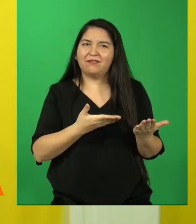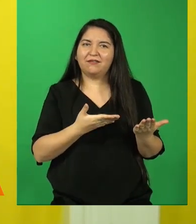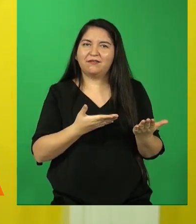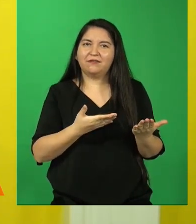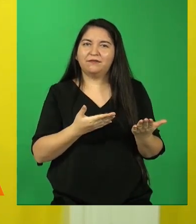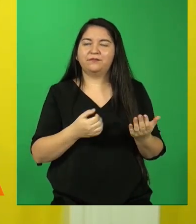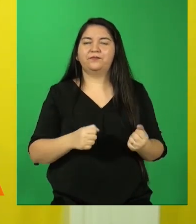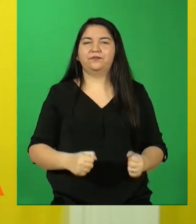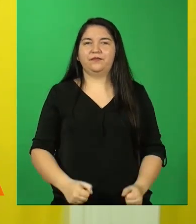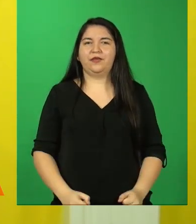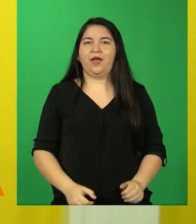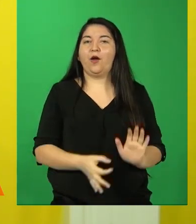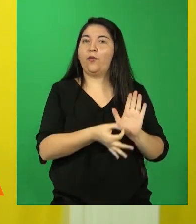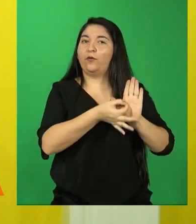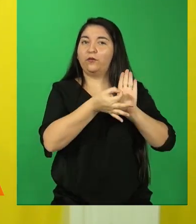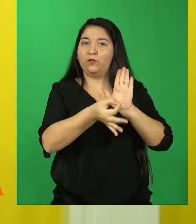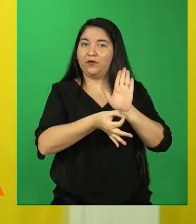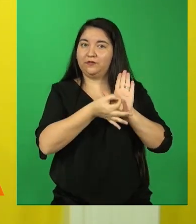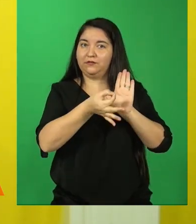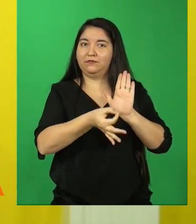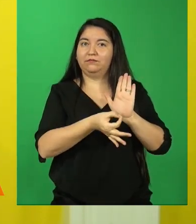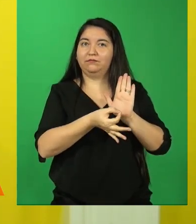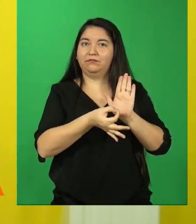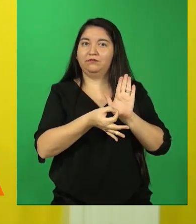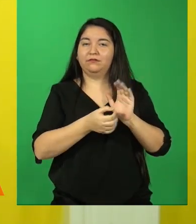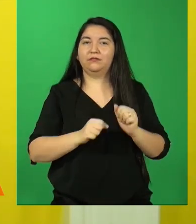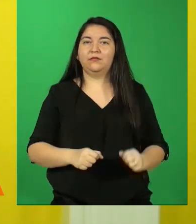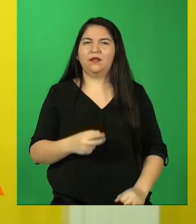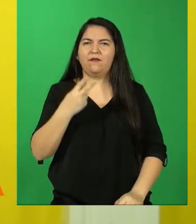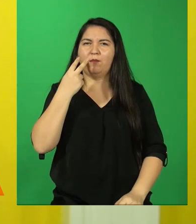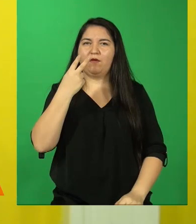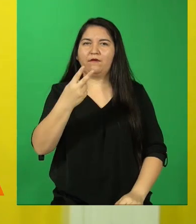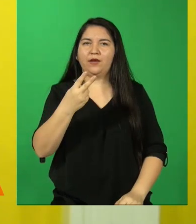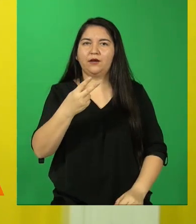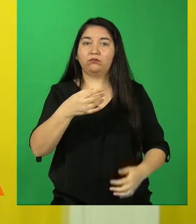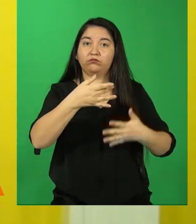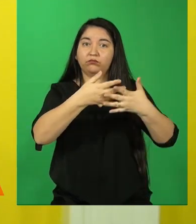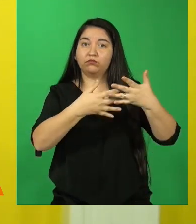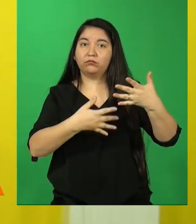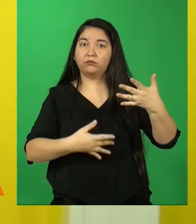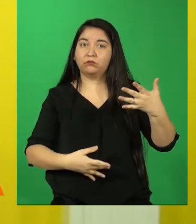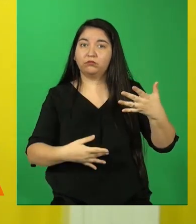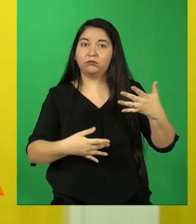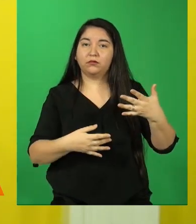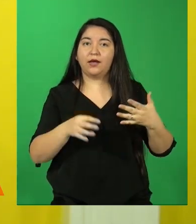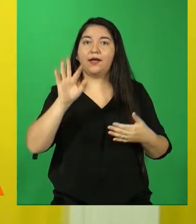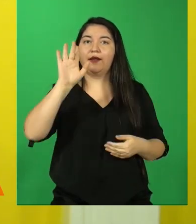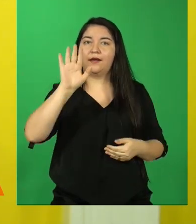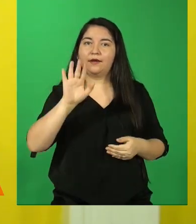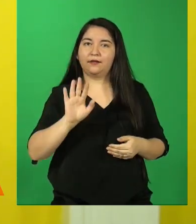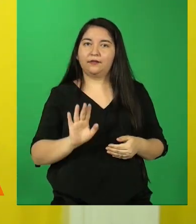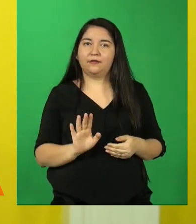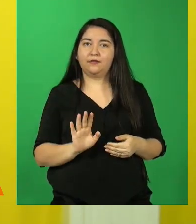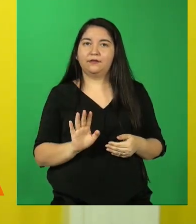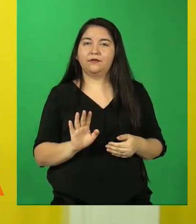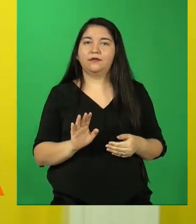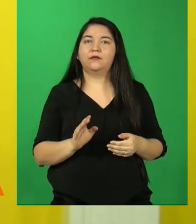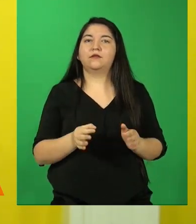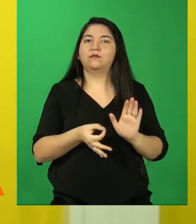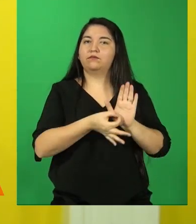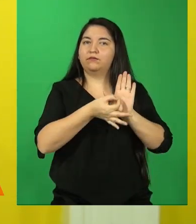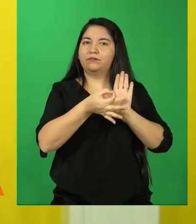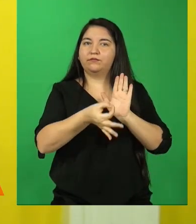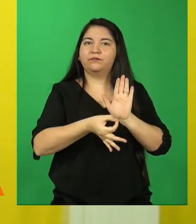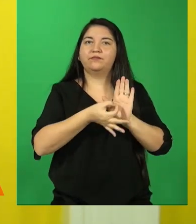invitar a leer? Cuentos. ¿Ya? Que vamos a ver los elementos y las características de